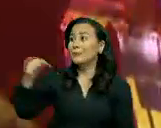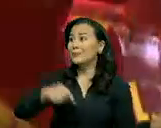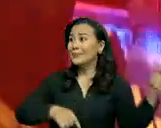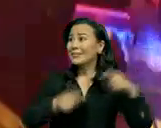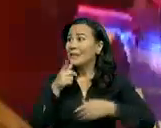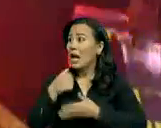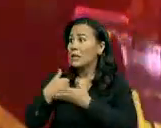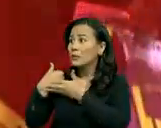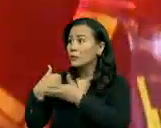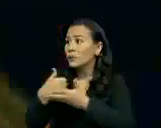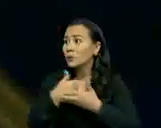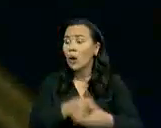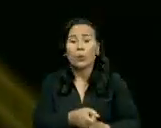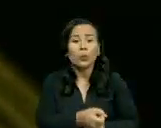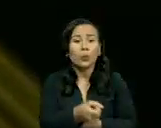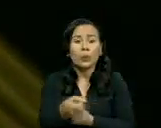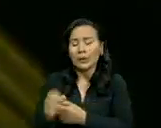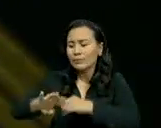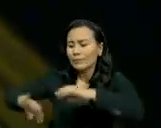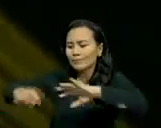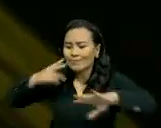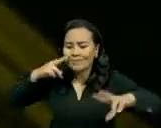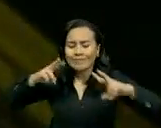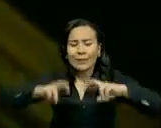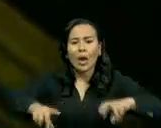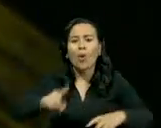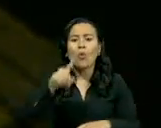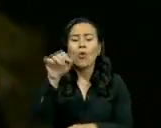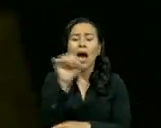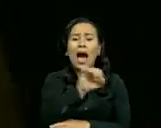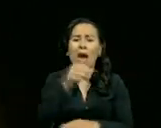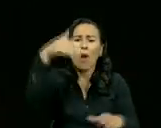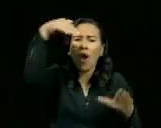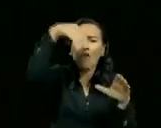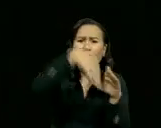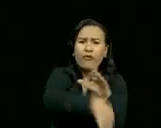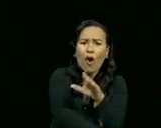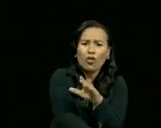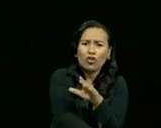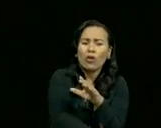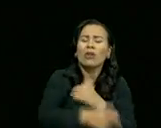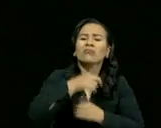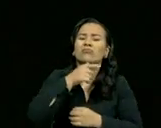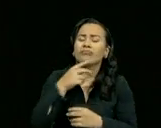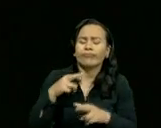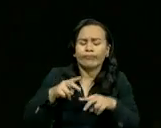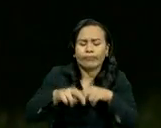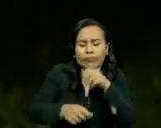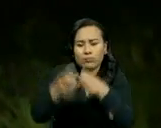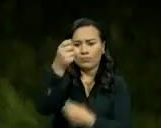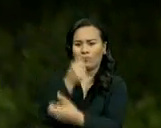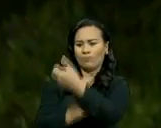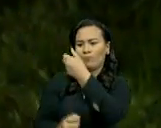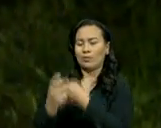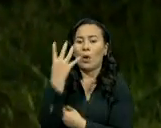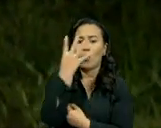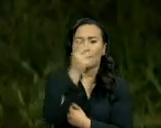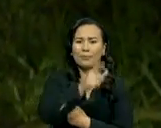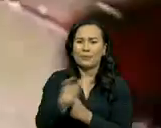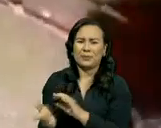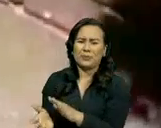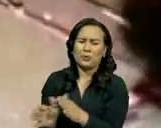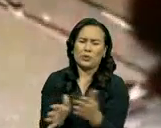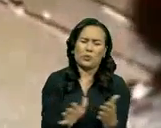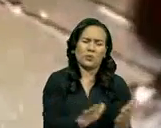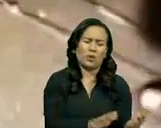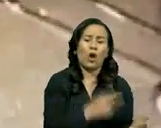del cuerpo de bomberos. En el sitio confirmaron que había un vehículo en el fondo de la quebrada descendiendo huyeron y se toparon con 4 personas fallecidas